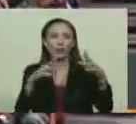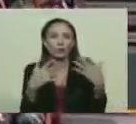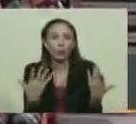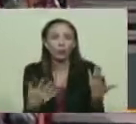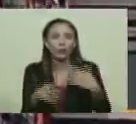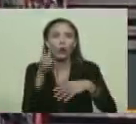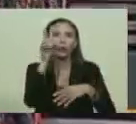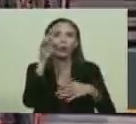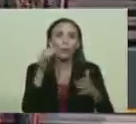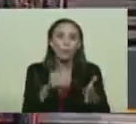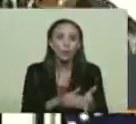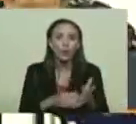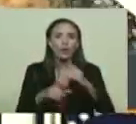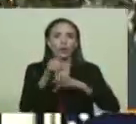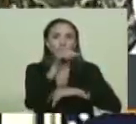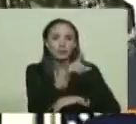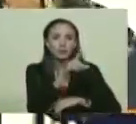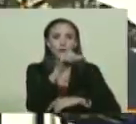2.119, mi comandante.